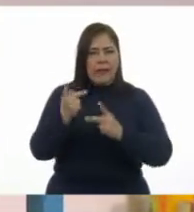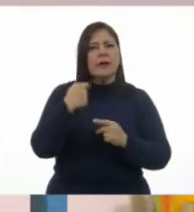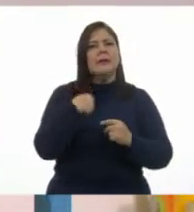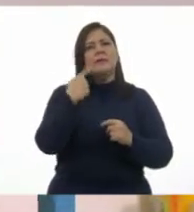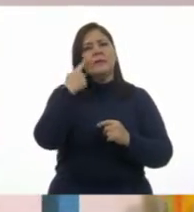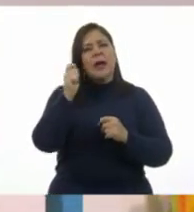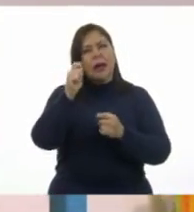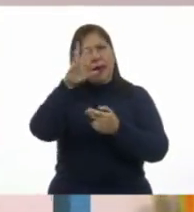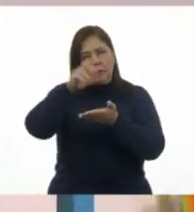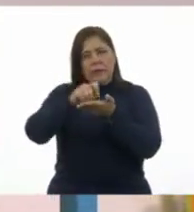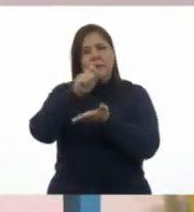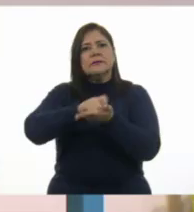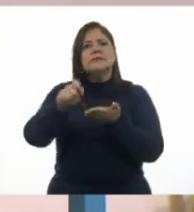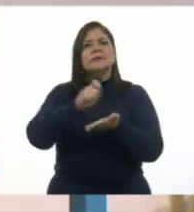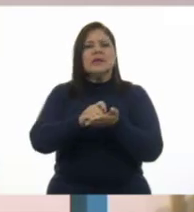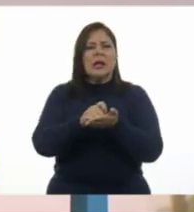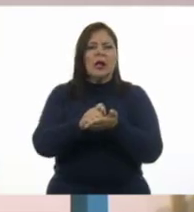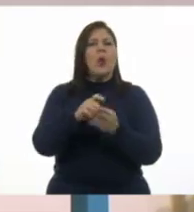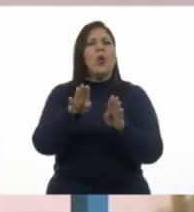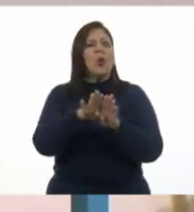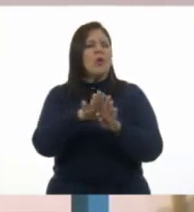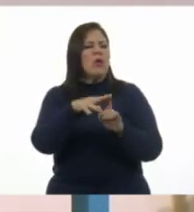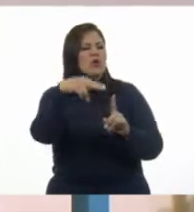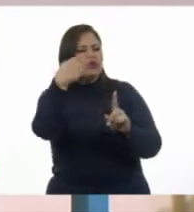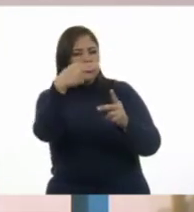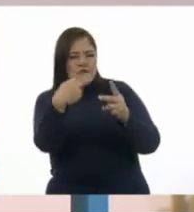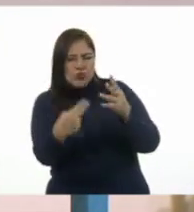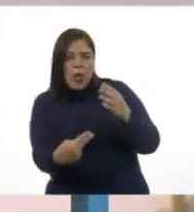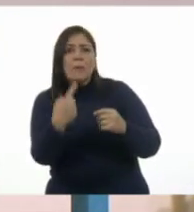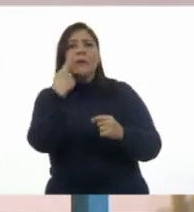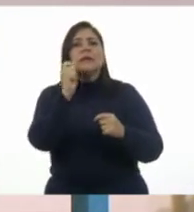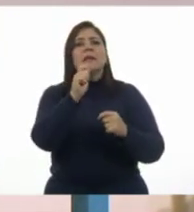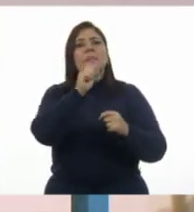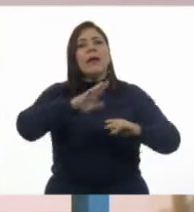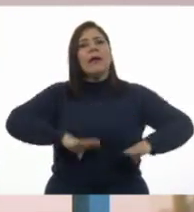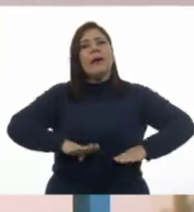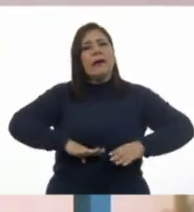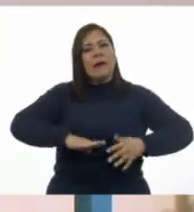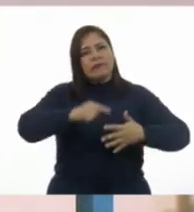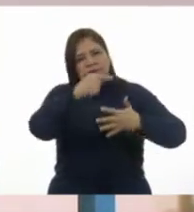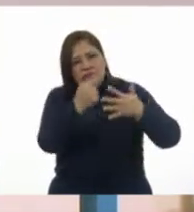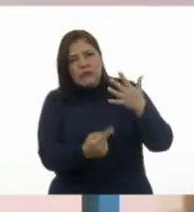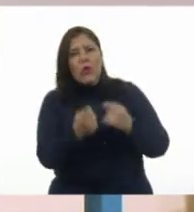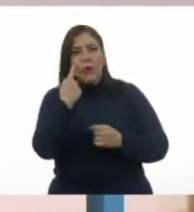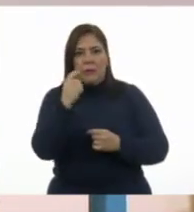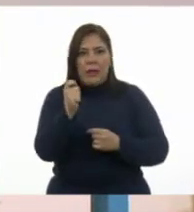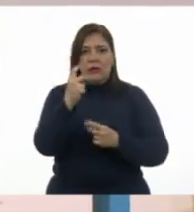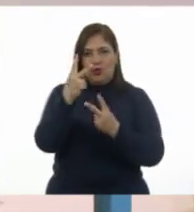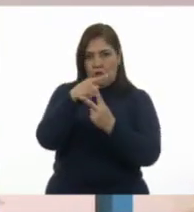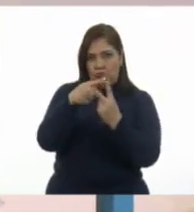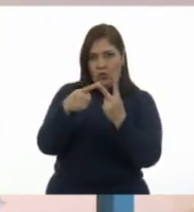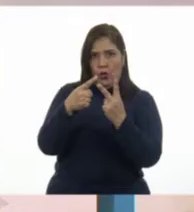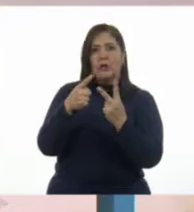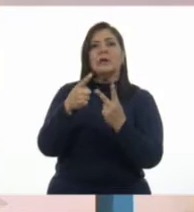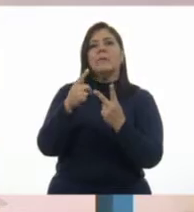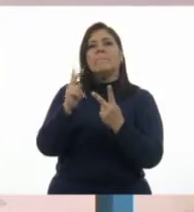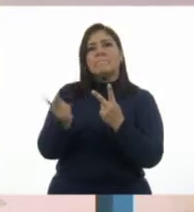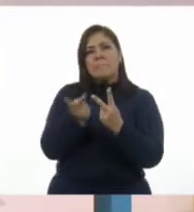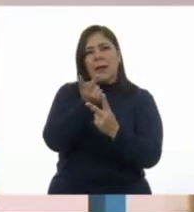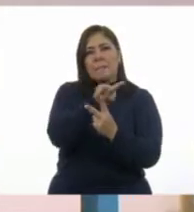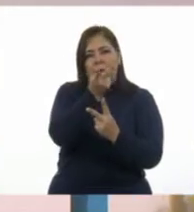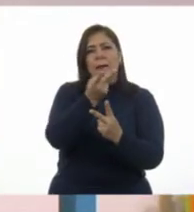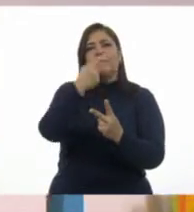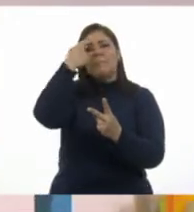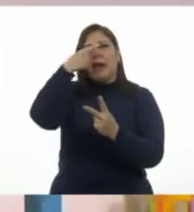cómo se llama y cómo es. Por lo menos esas dos preguntas para que podamos hacer una descripción.